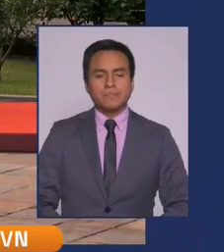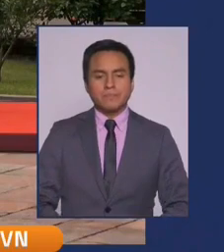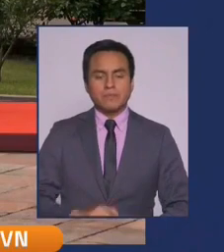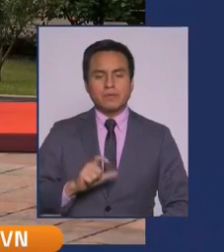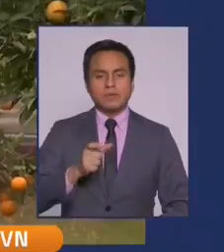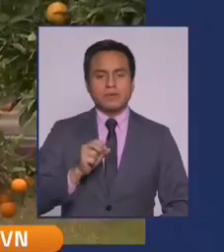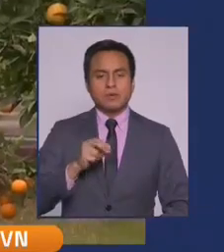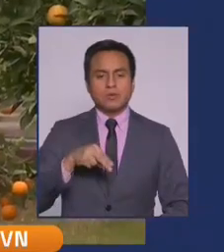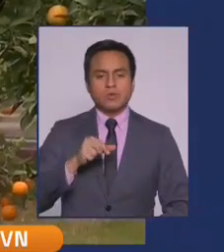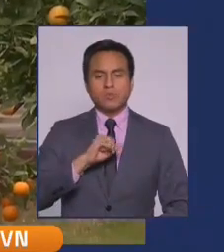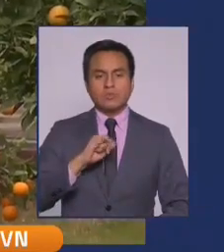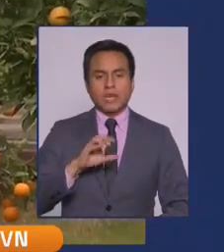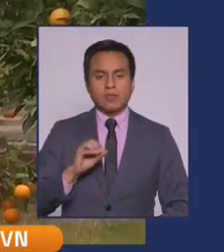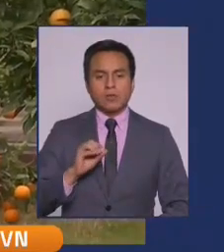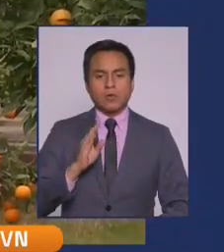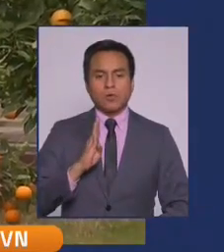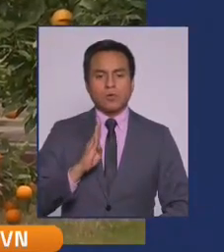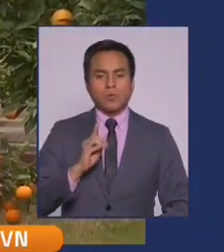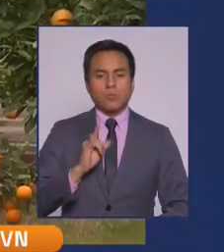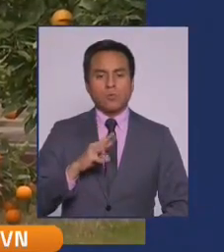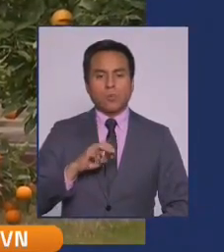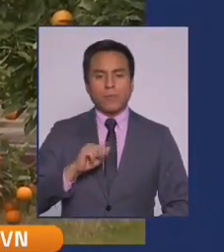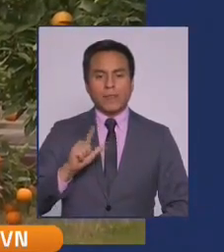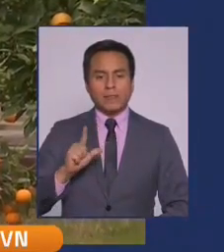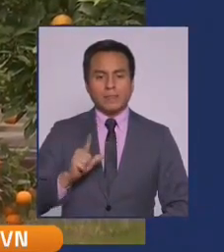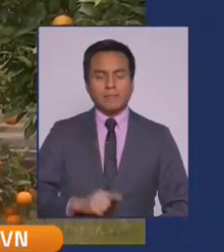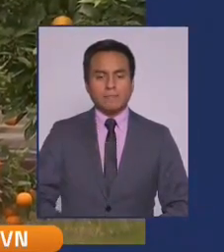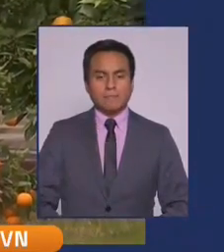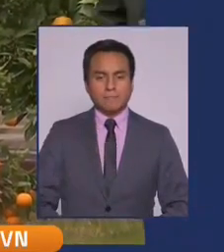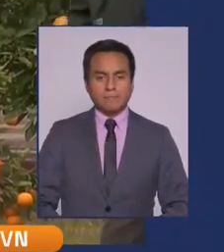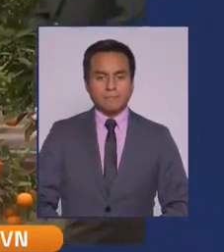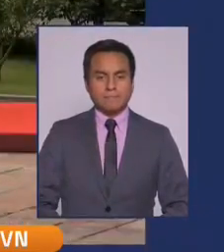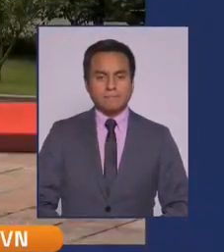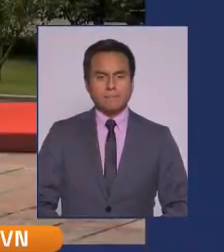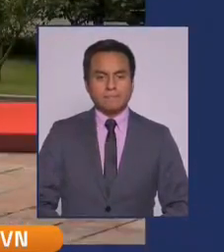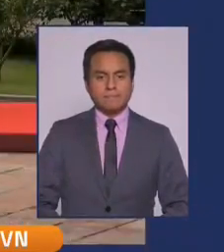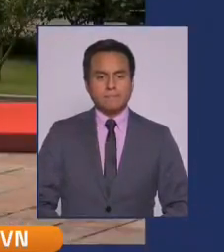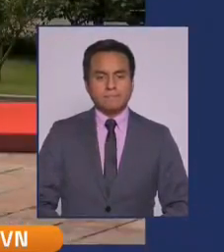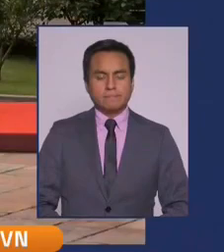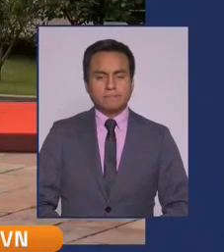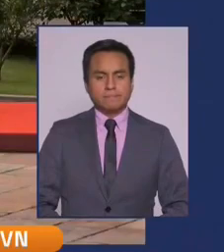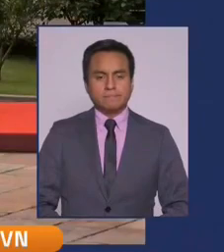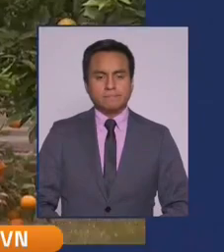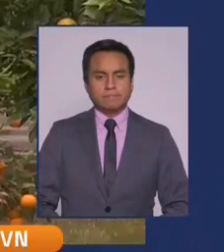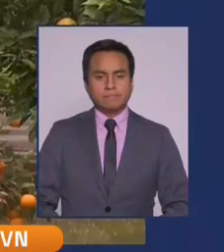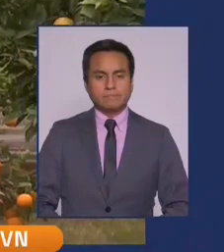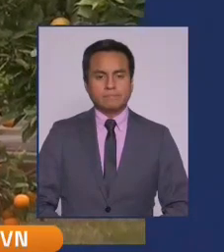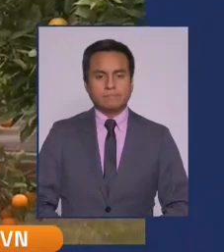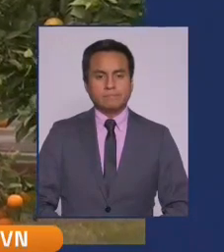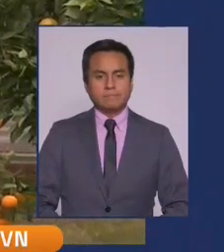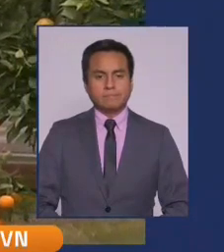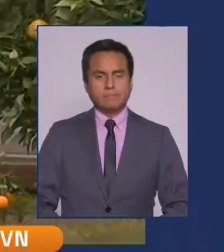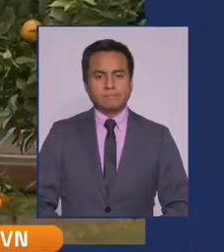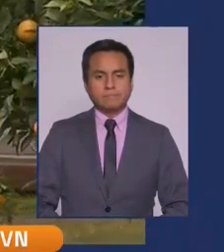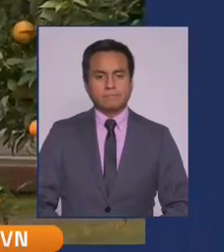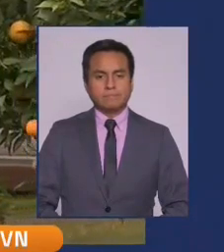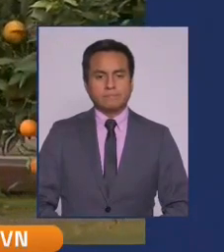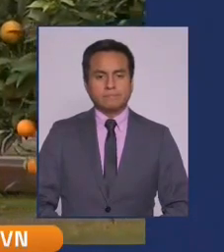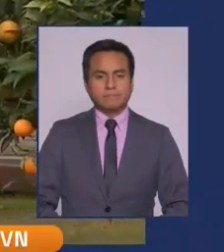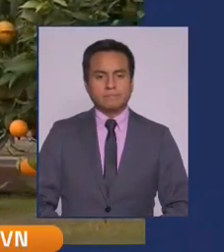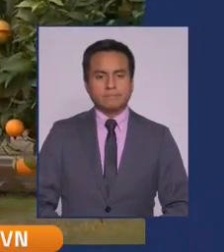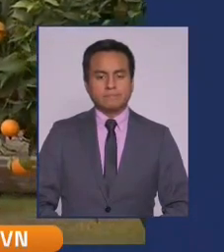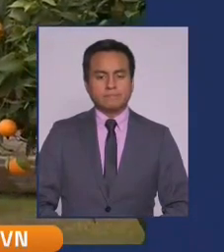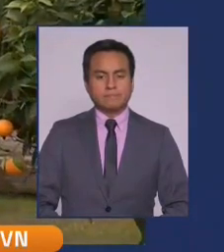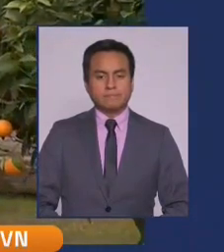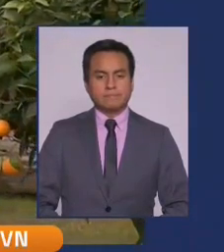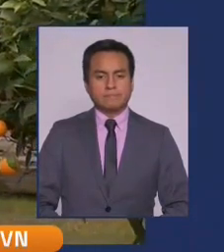en cuanto a que Evópolis desde su origen está por limitar la reelección de las autoridades. Y